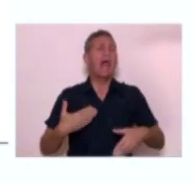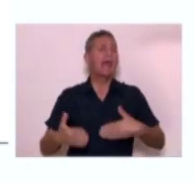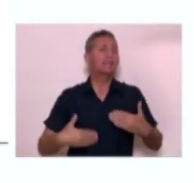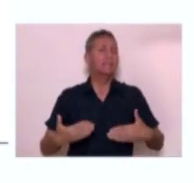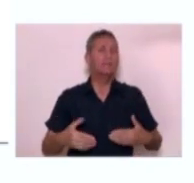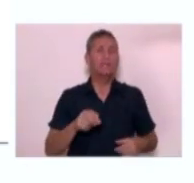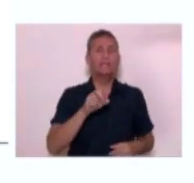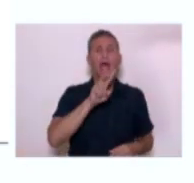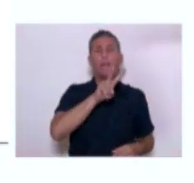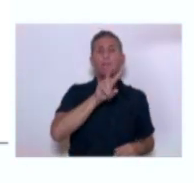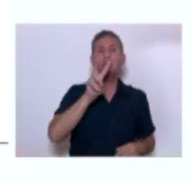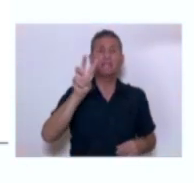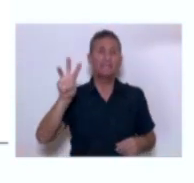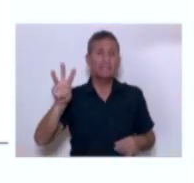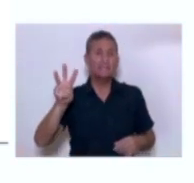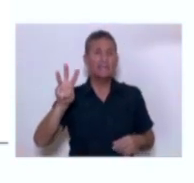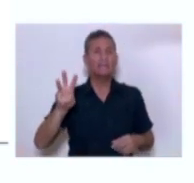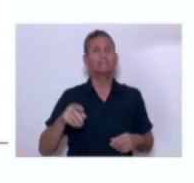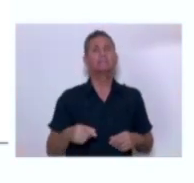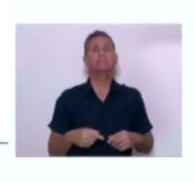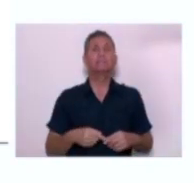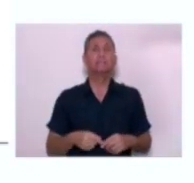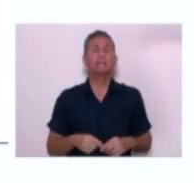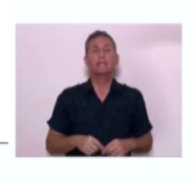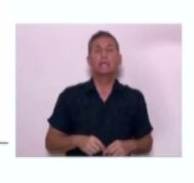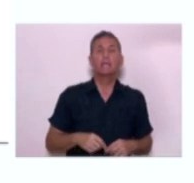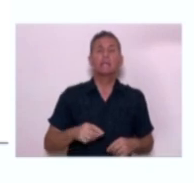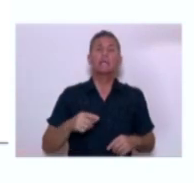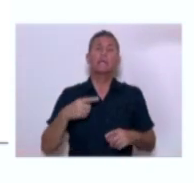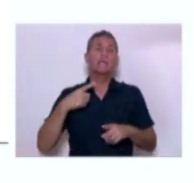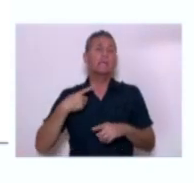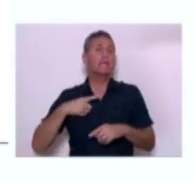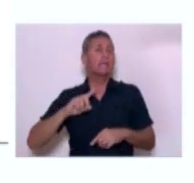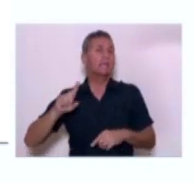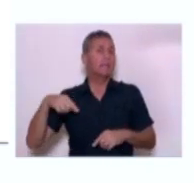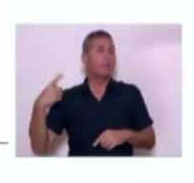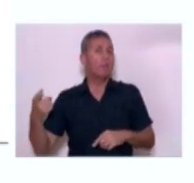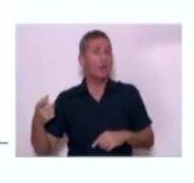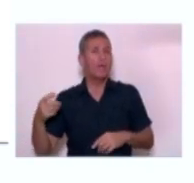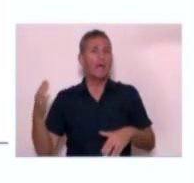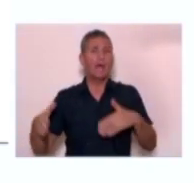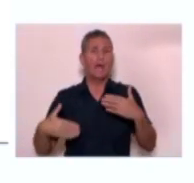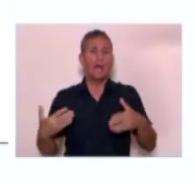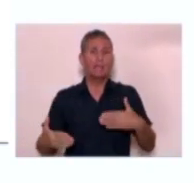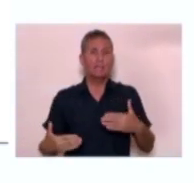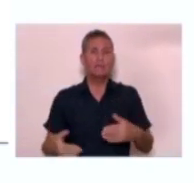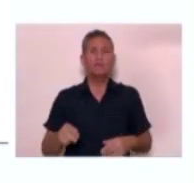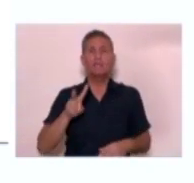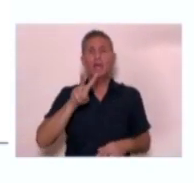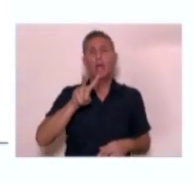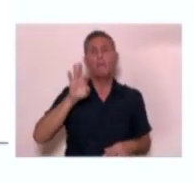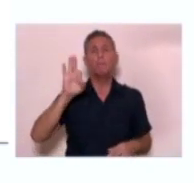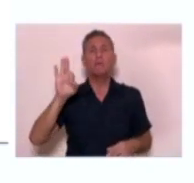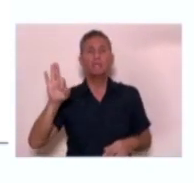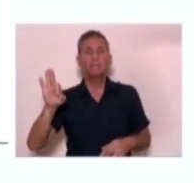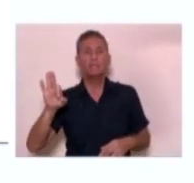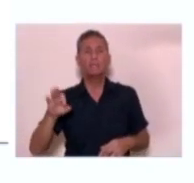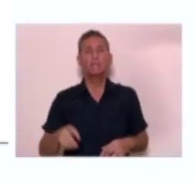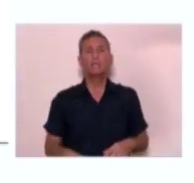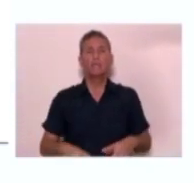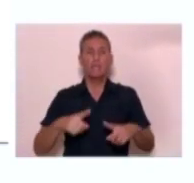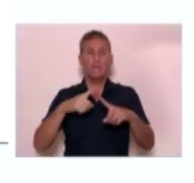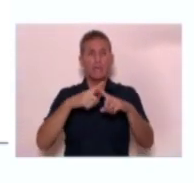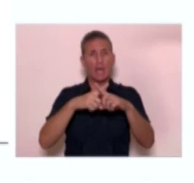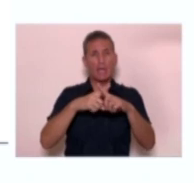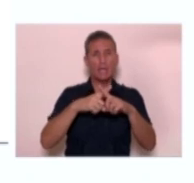página 69 la actividad 23, en la página 8 la actividad 12, que trata fundamentalmente